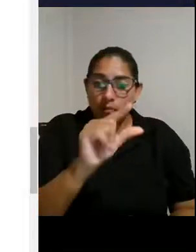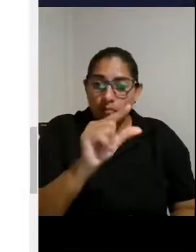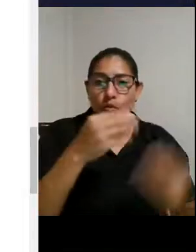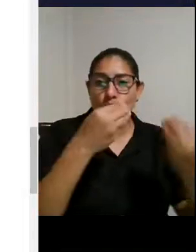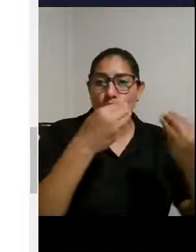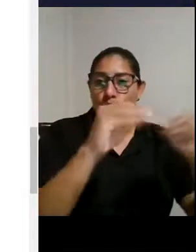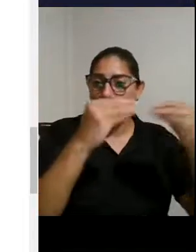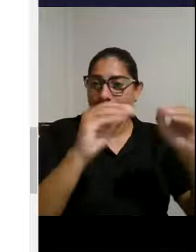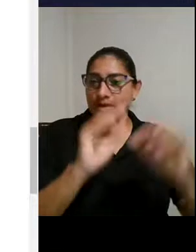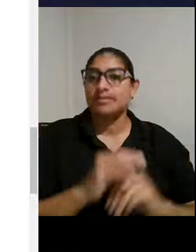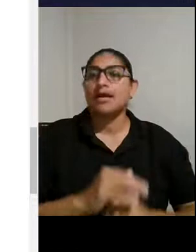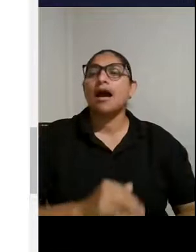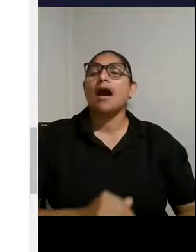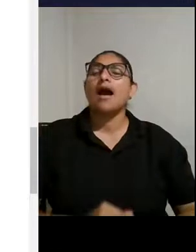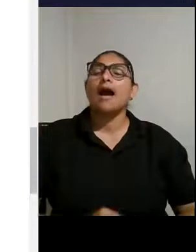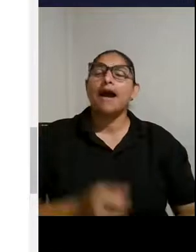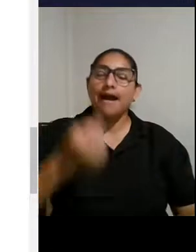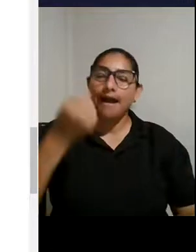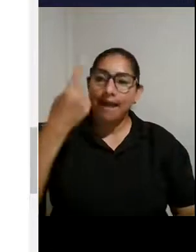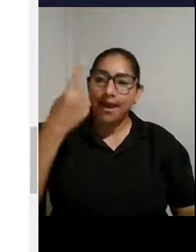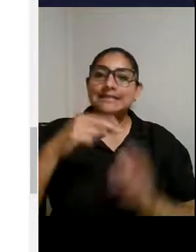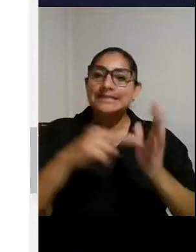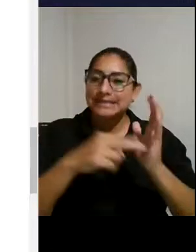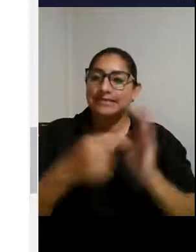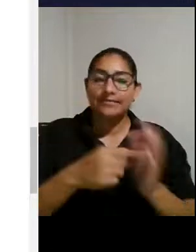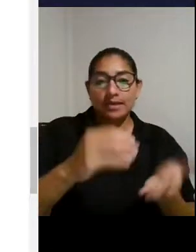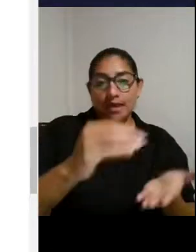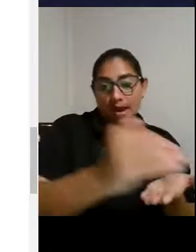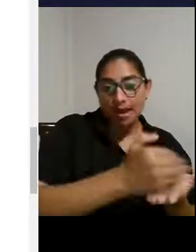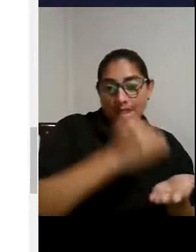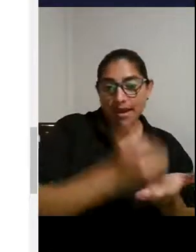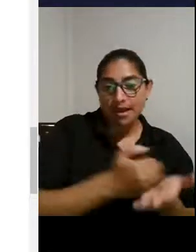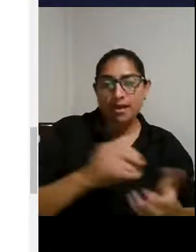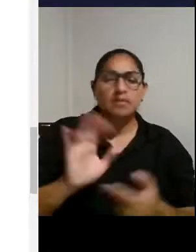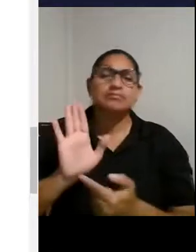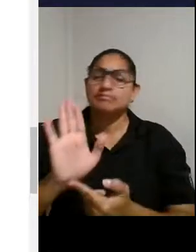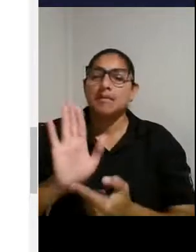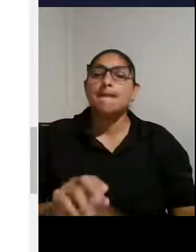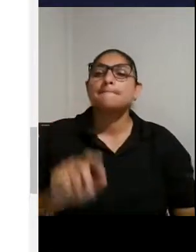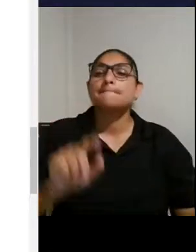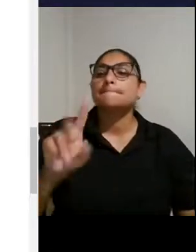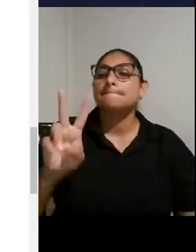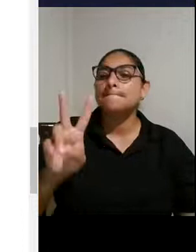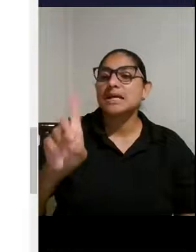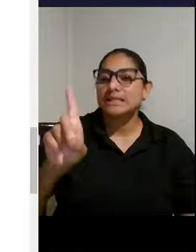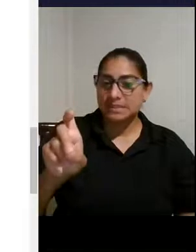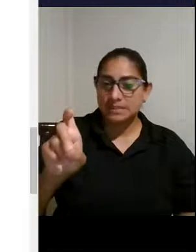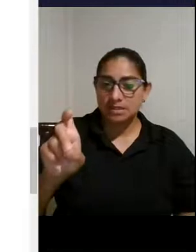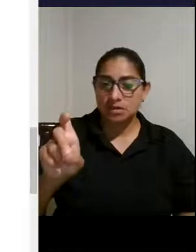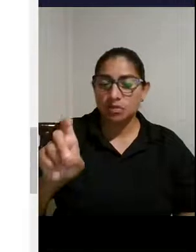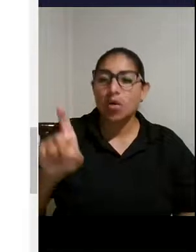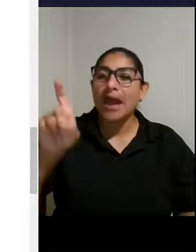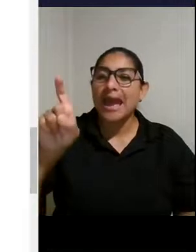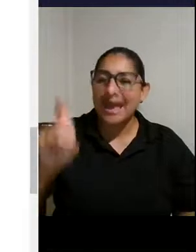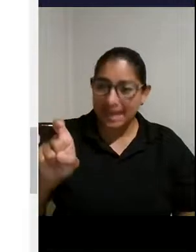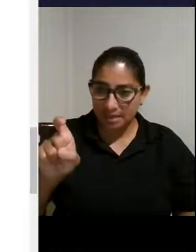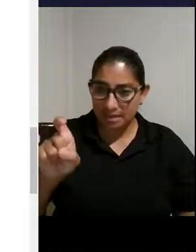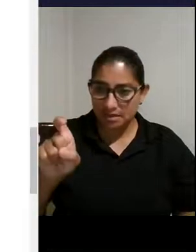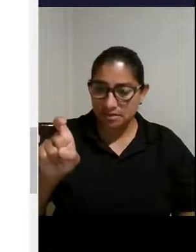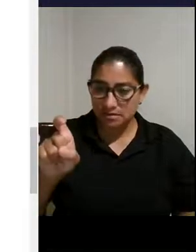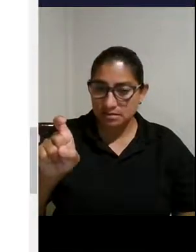en este caso, la función de ingreso está representada por 25 multiplicado por